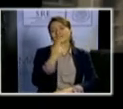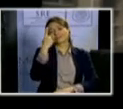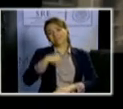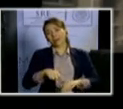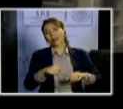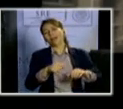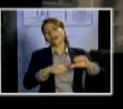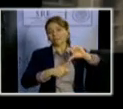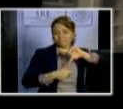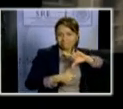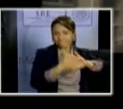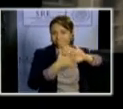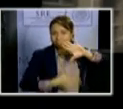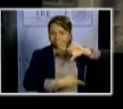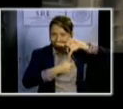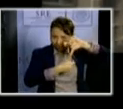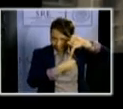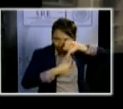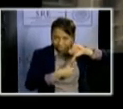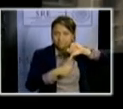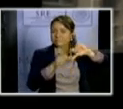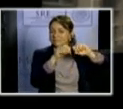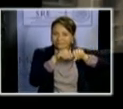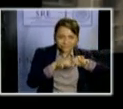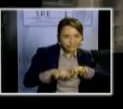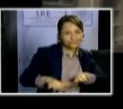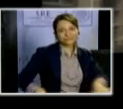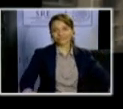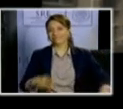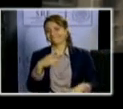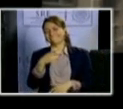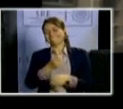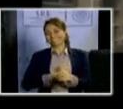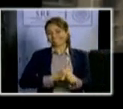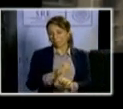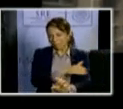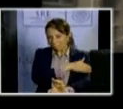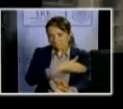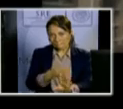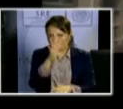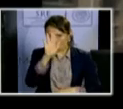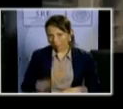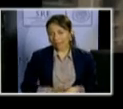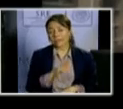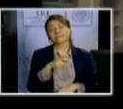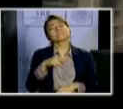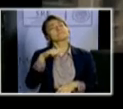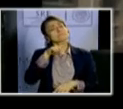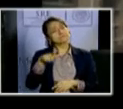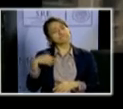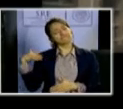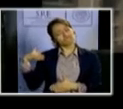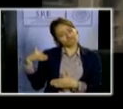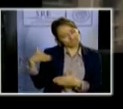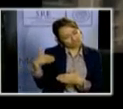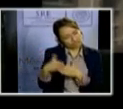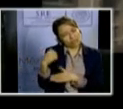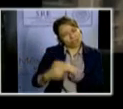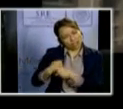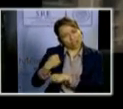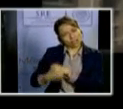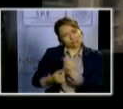Las informaciones de la Organización Meteorológica Mundial nos permiten apreciar que a lo largo de las décadas, durante todo el